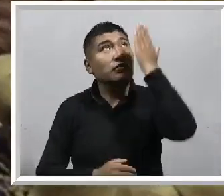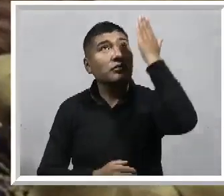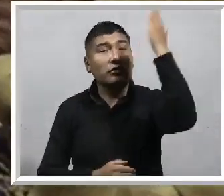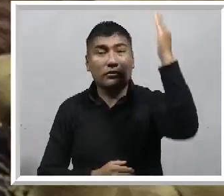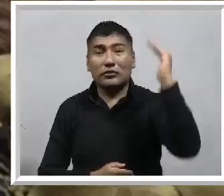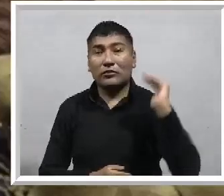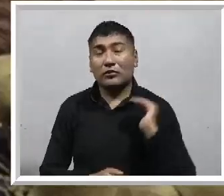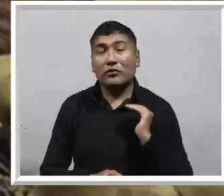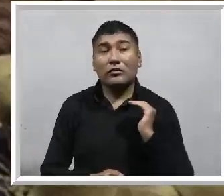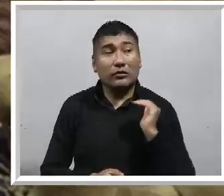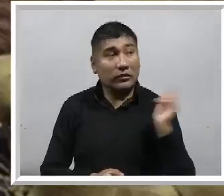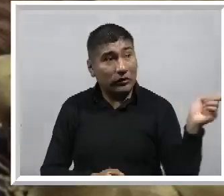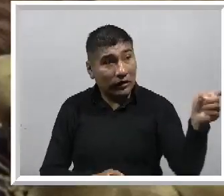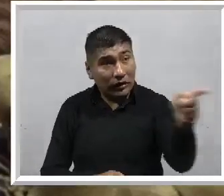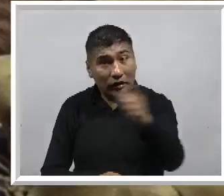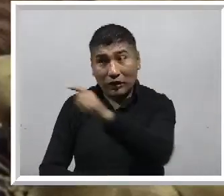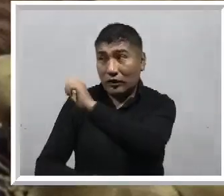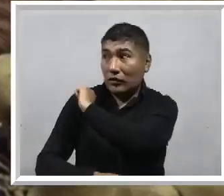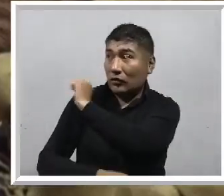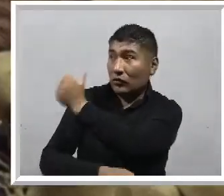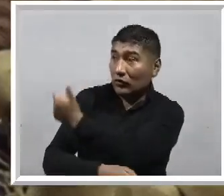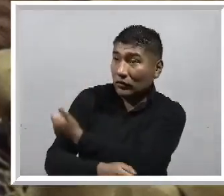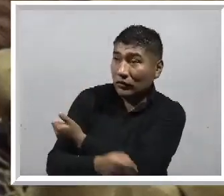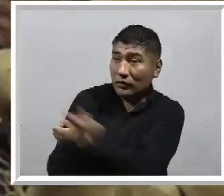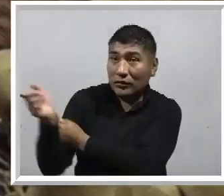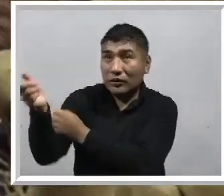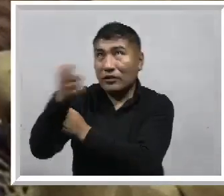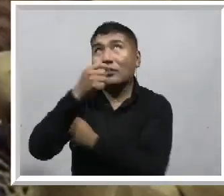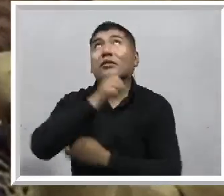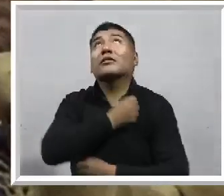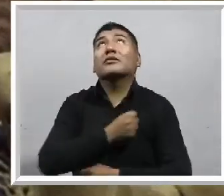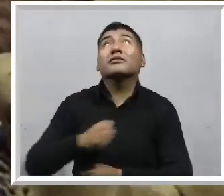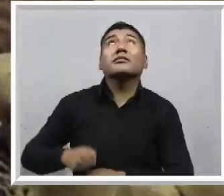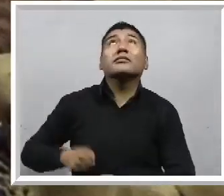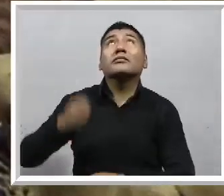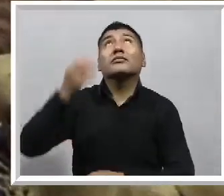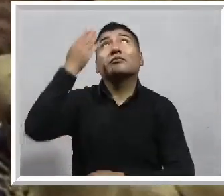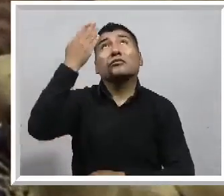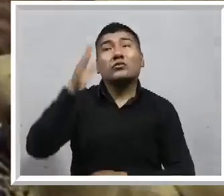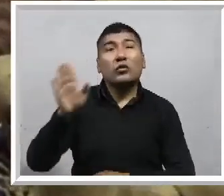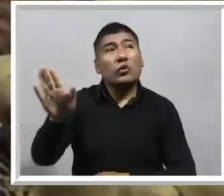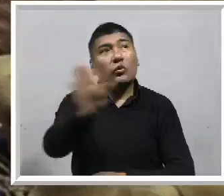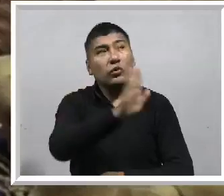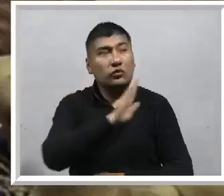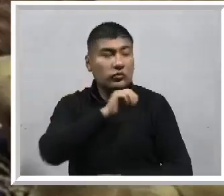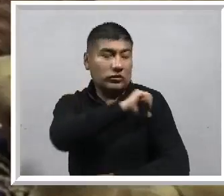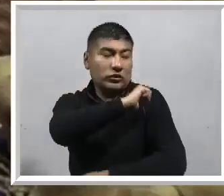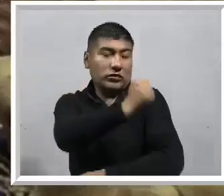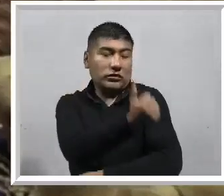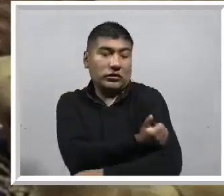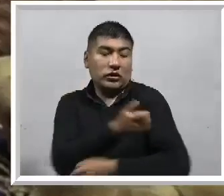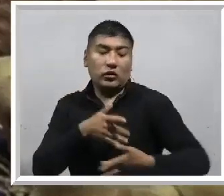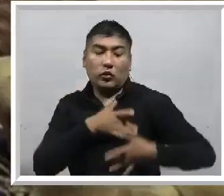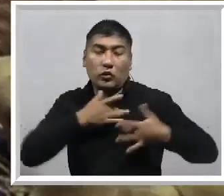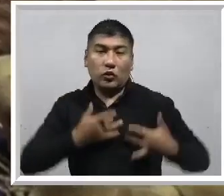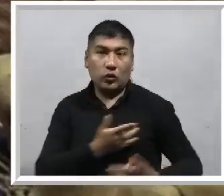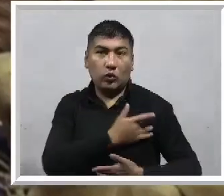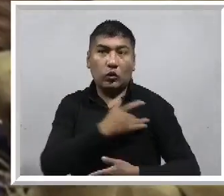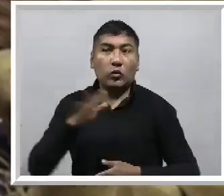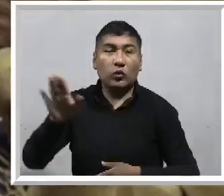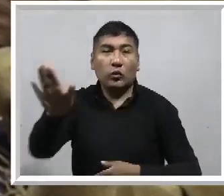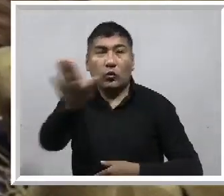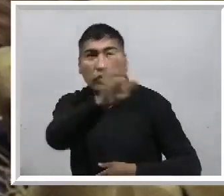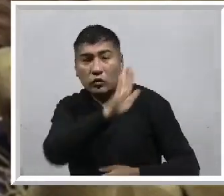nuest autoridades que el señor remueva sus corazones remueva su mente